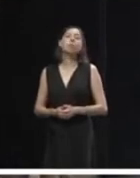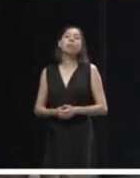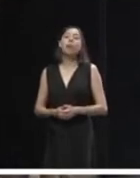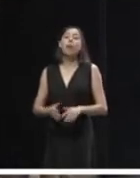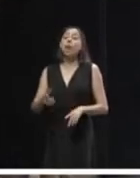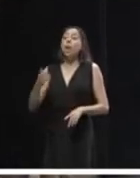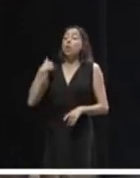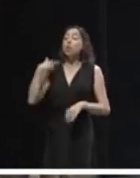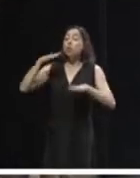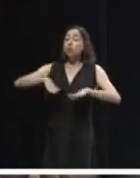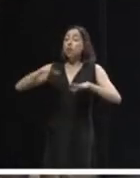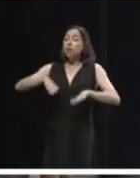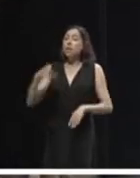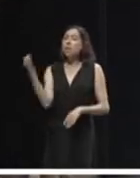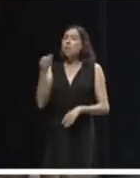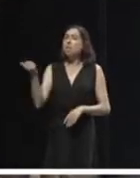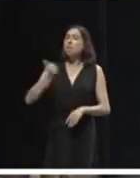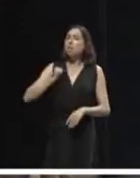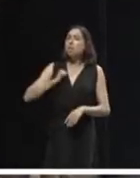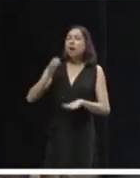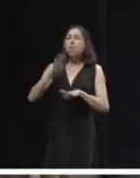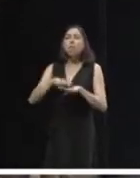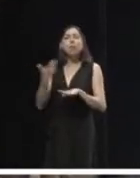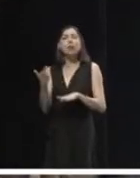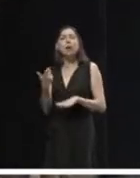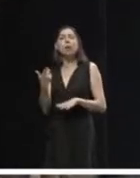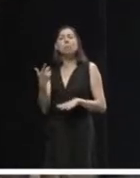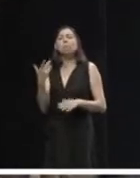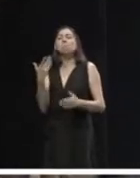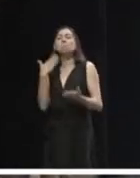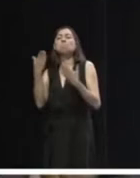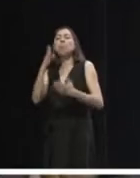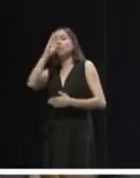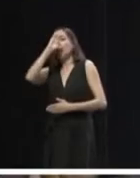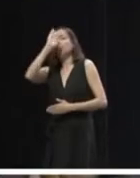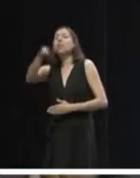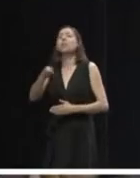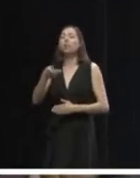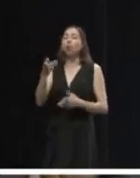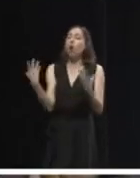tengo que aprovechar para dirigirme al señor Feijóo.